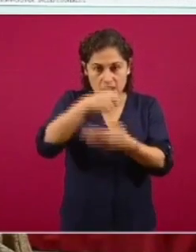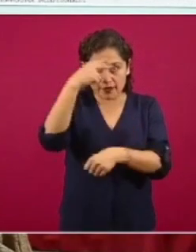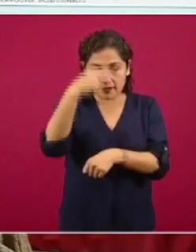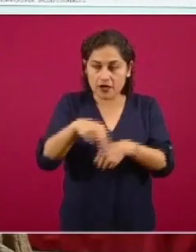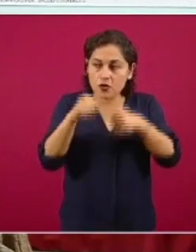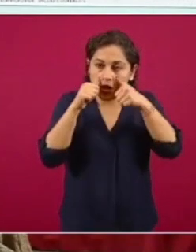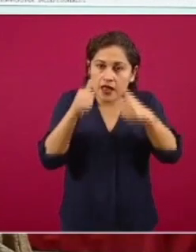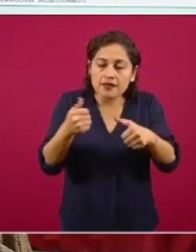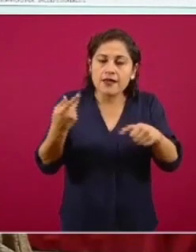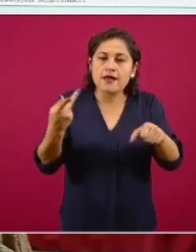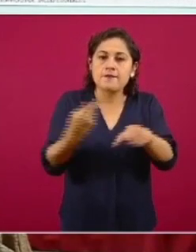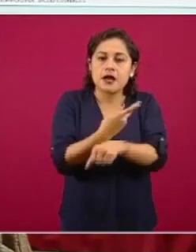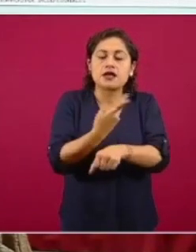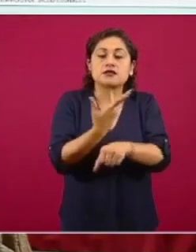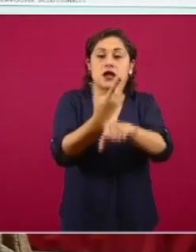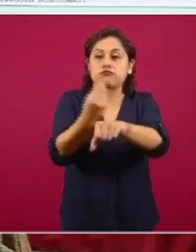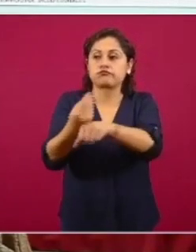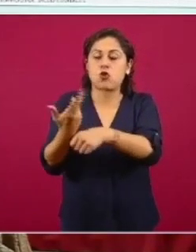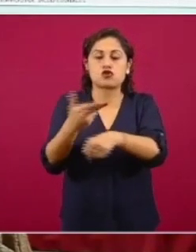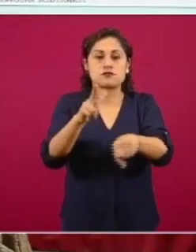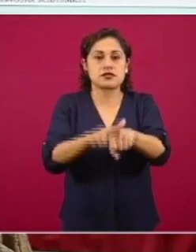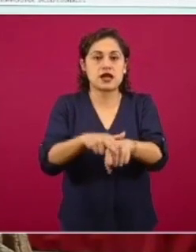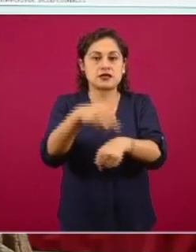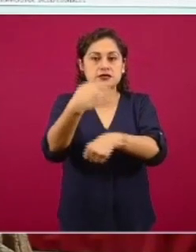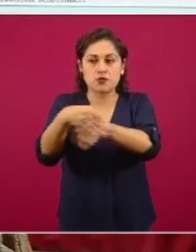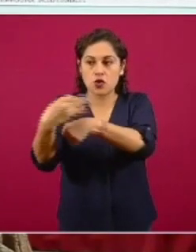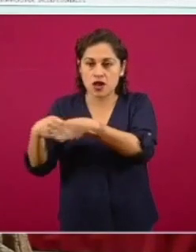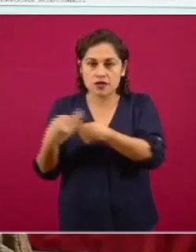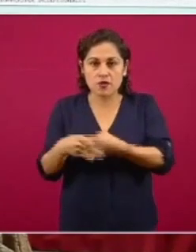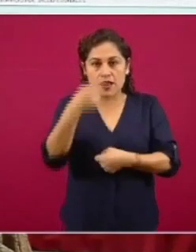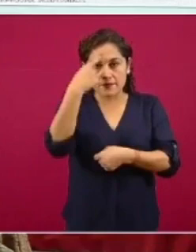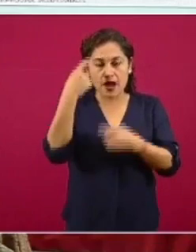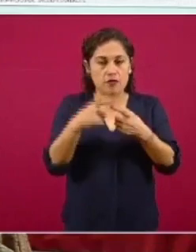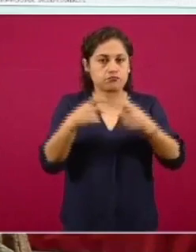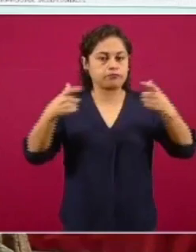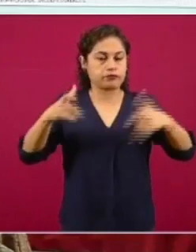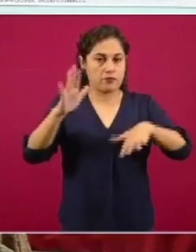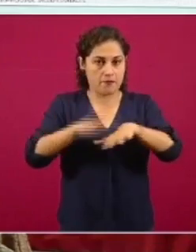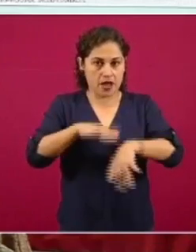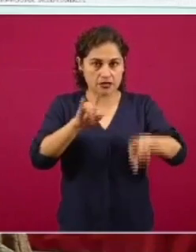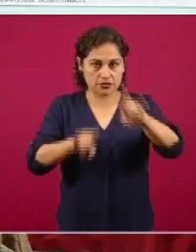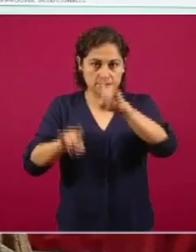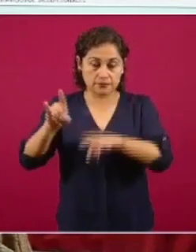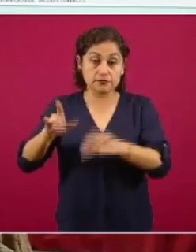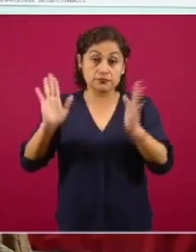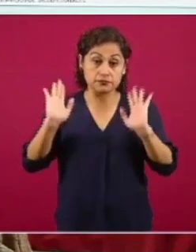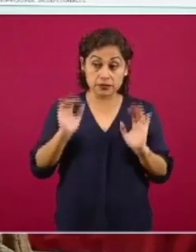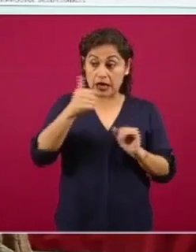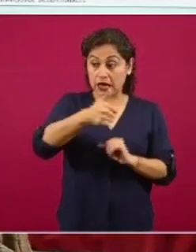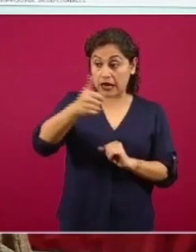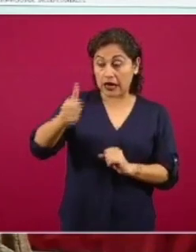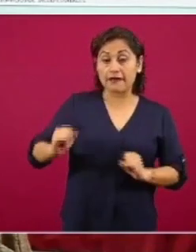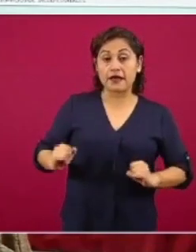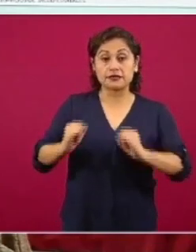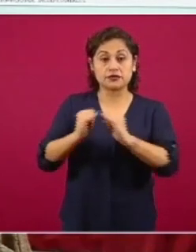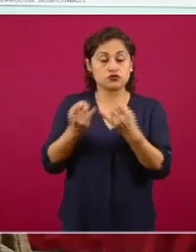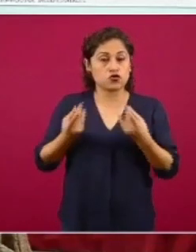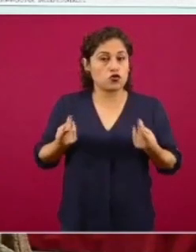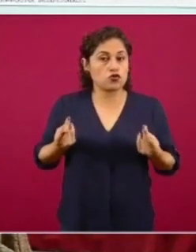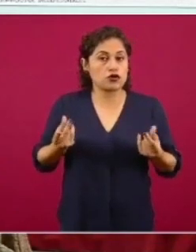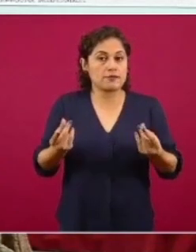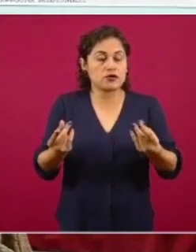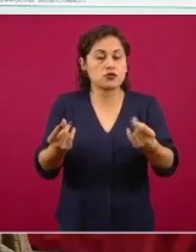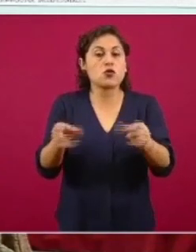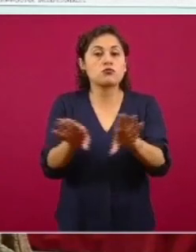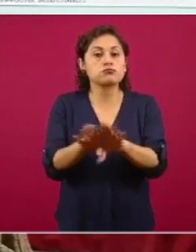zona conurbada de la Ciudad de México en el Estado de México. Cada una de las instituciones está rápidamente